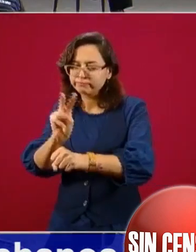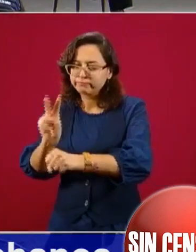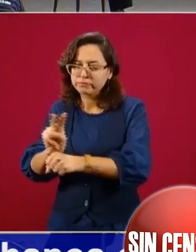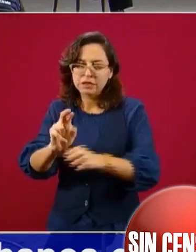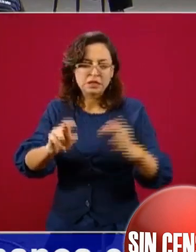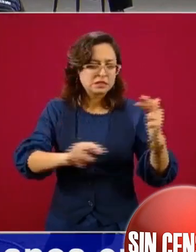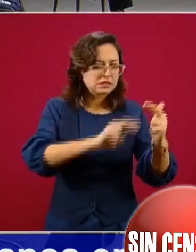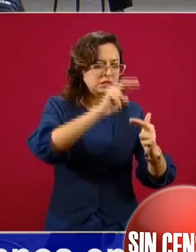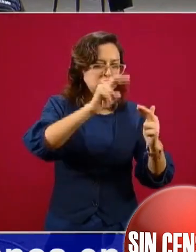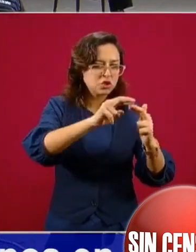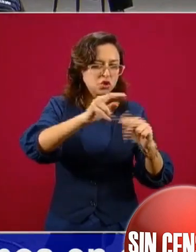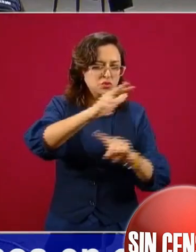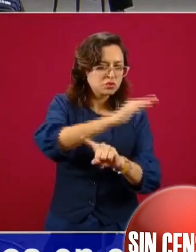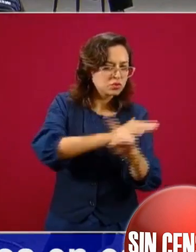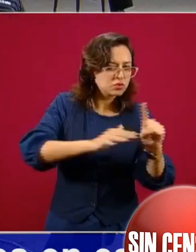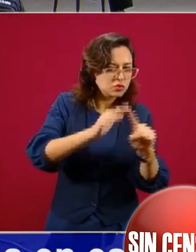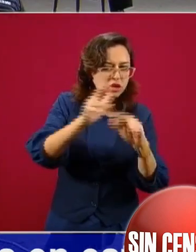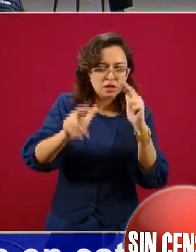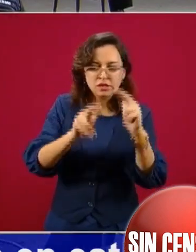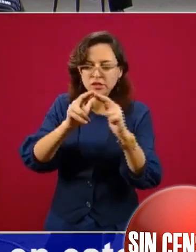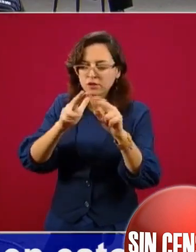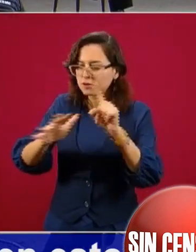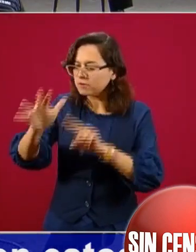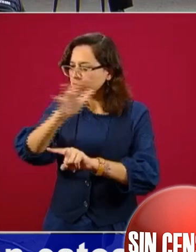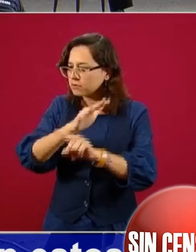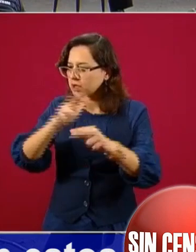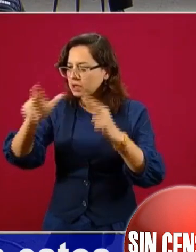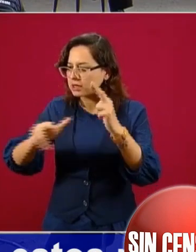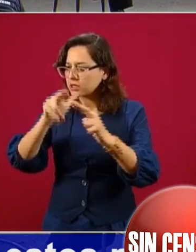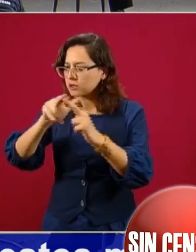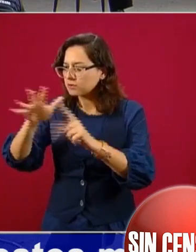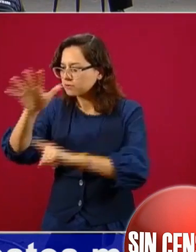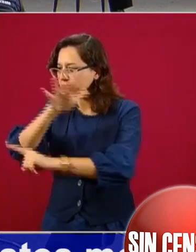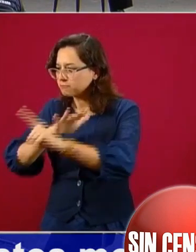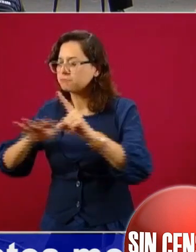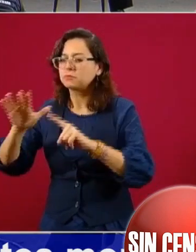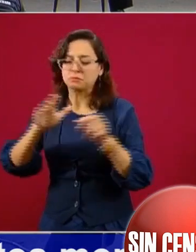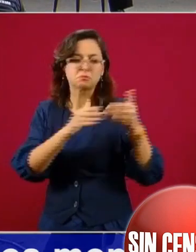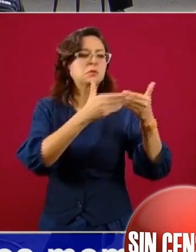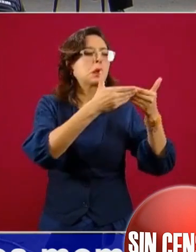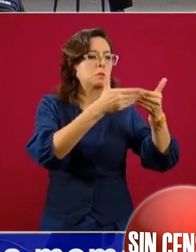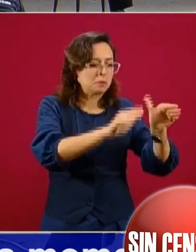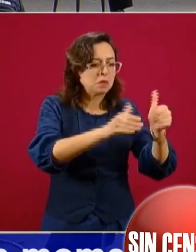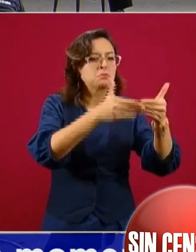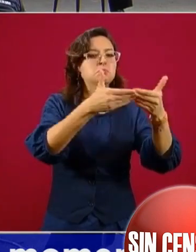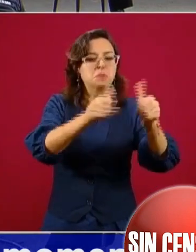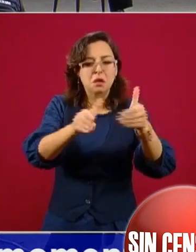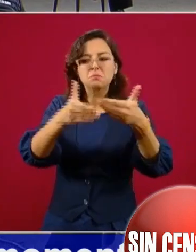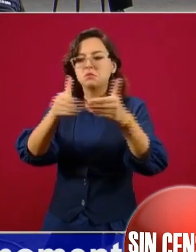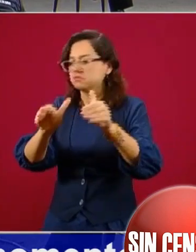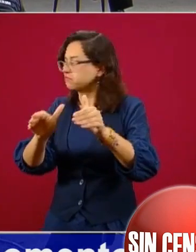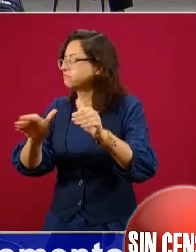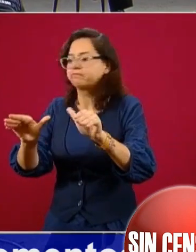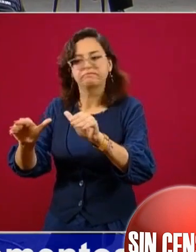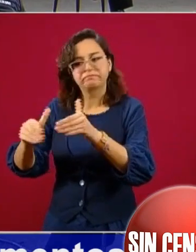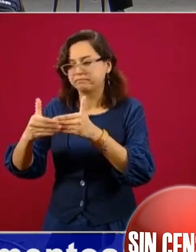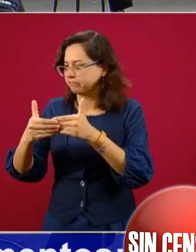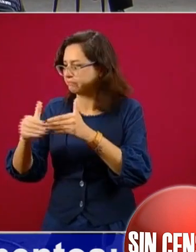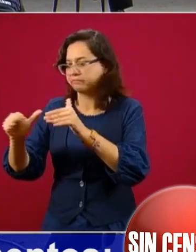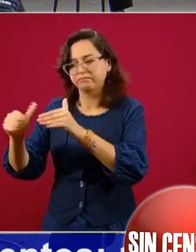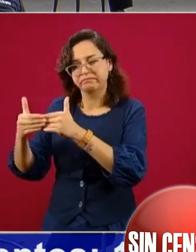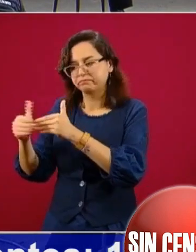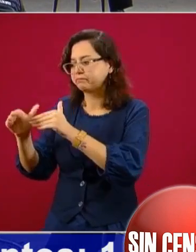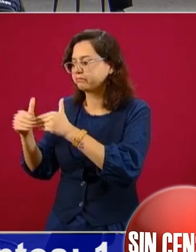de cada región, cómo se vayan presentando los hechos,